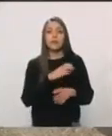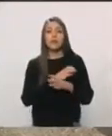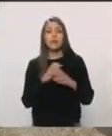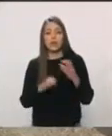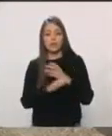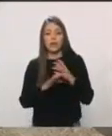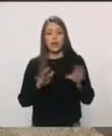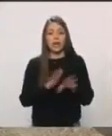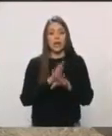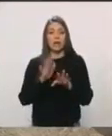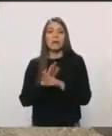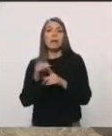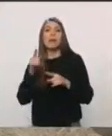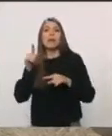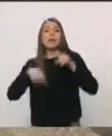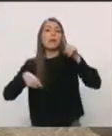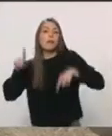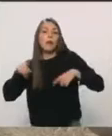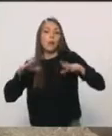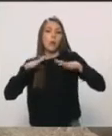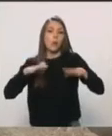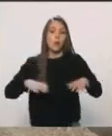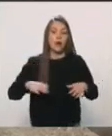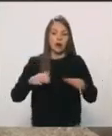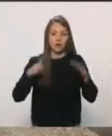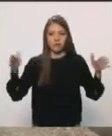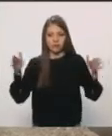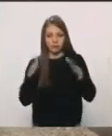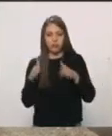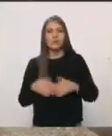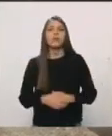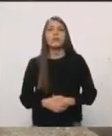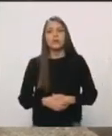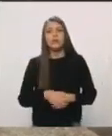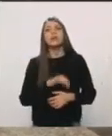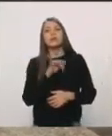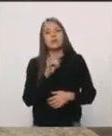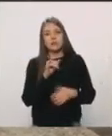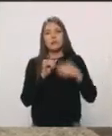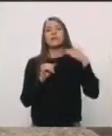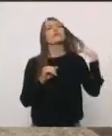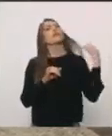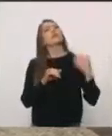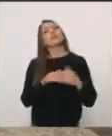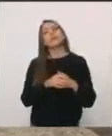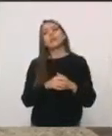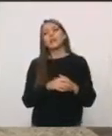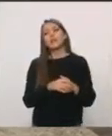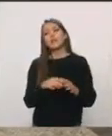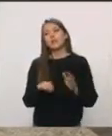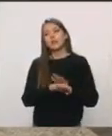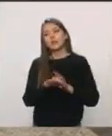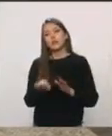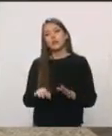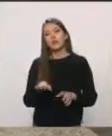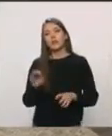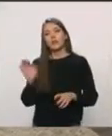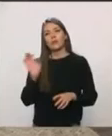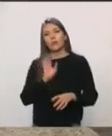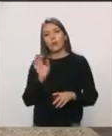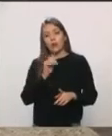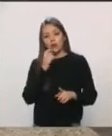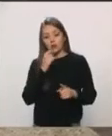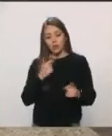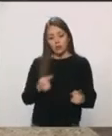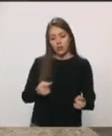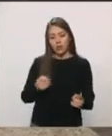tamaño del cuerpo, ¿no? Sí, okay. Hay unas ligeras variaciones que modifican el cómo intervengo yo, que son más notorias cuando hablamos en niños,